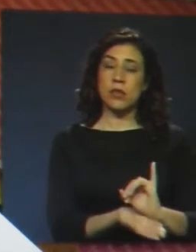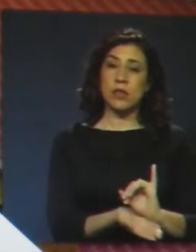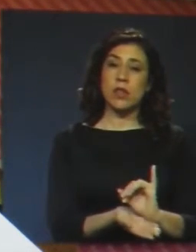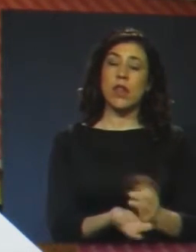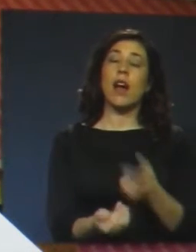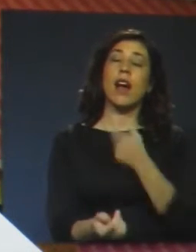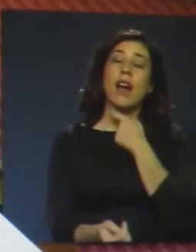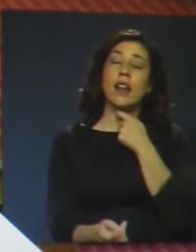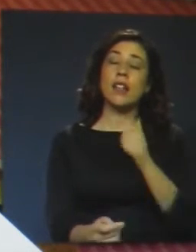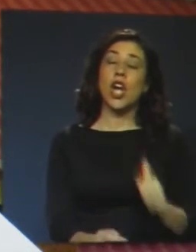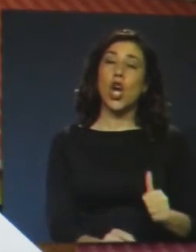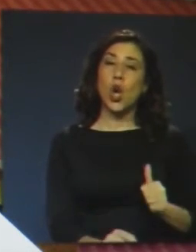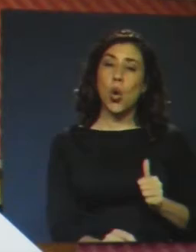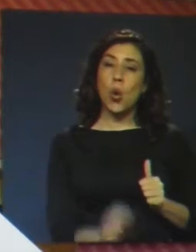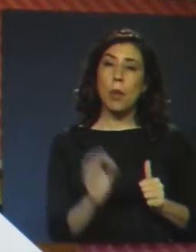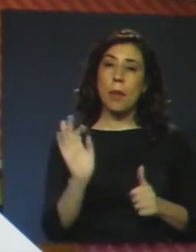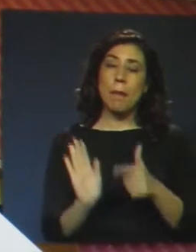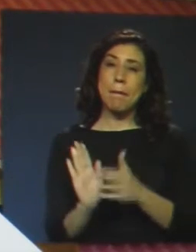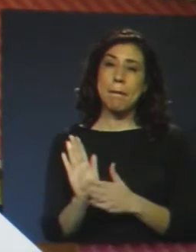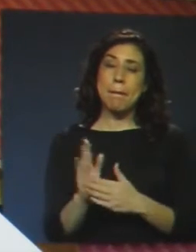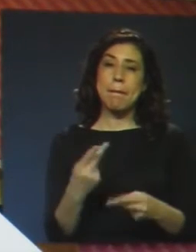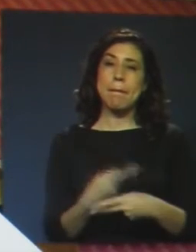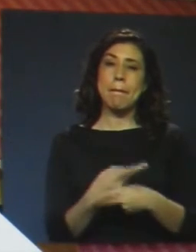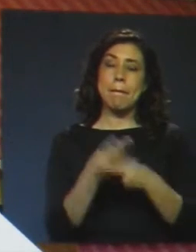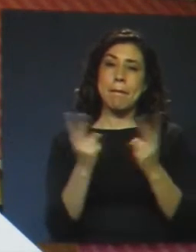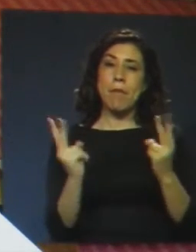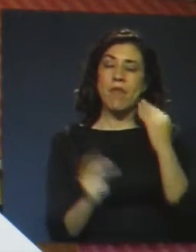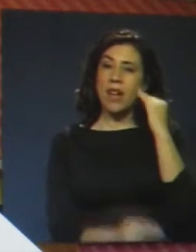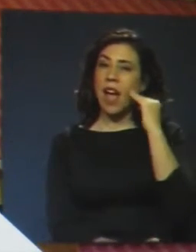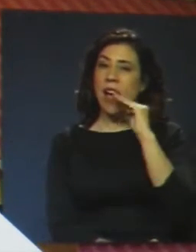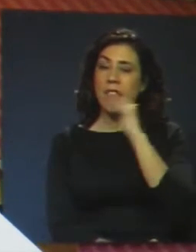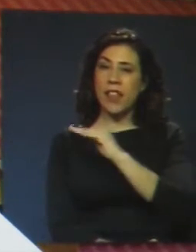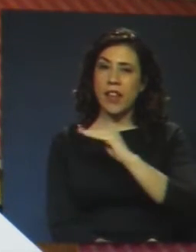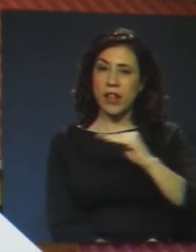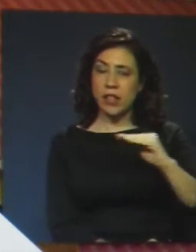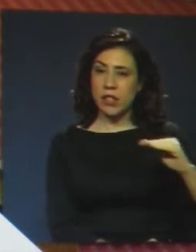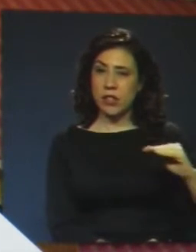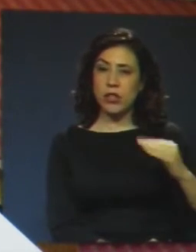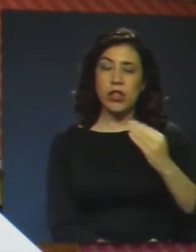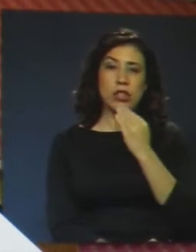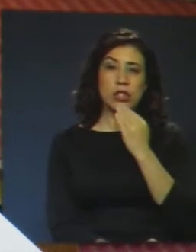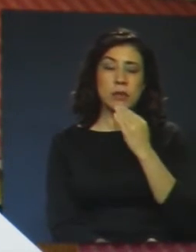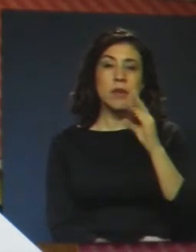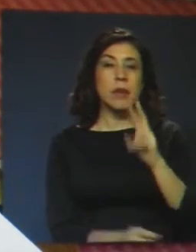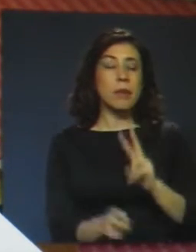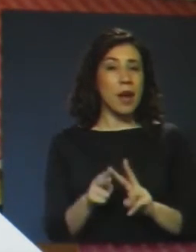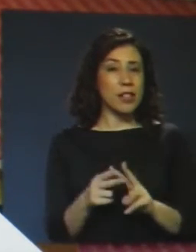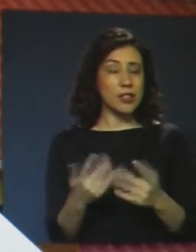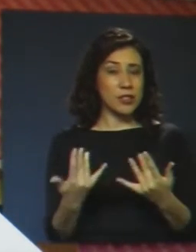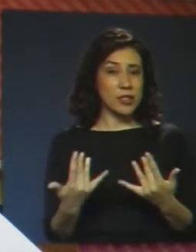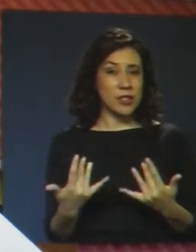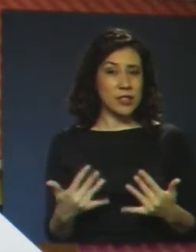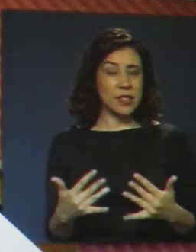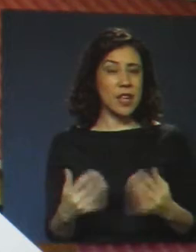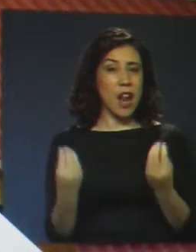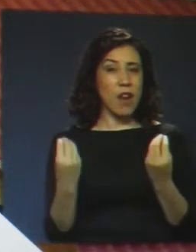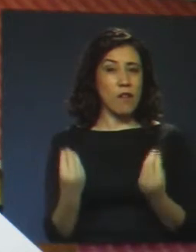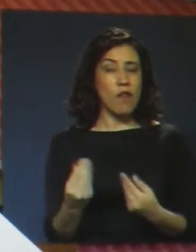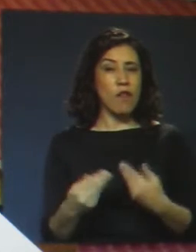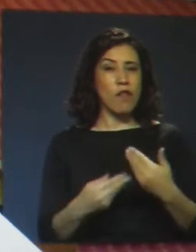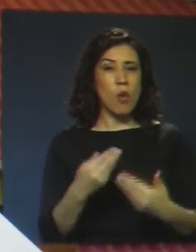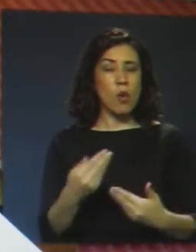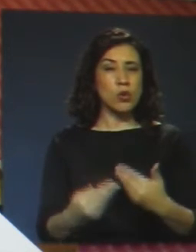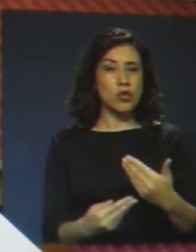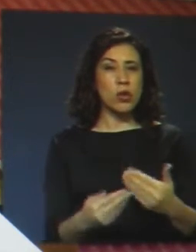de garantizar el cumplimiento de las políticas públicas de la infancia, así como el efectuado, el adecuado